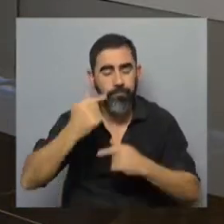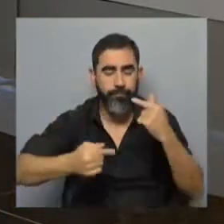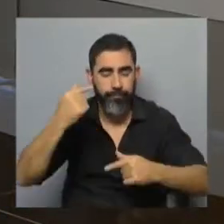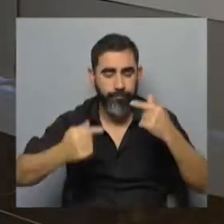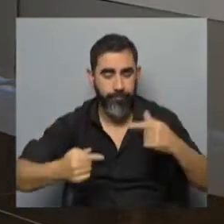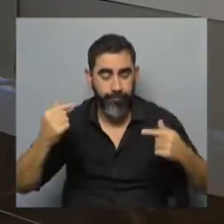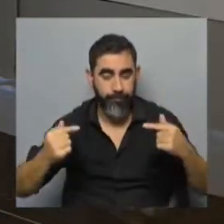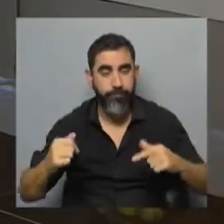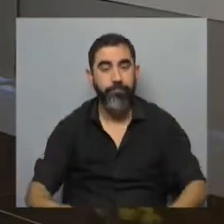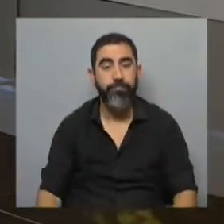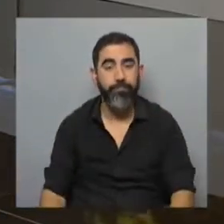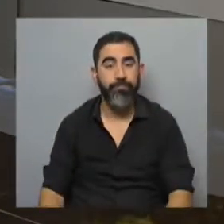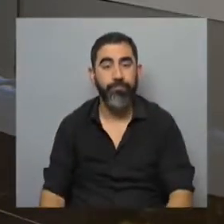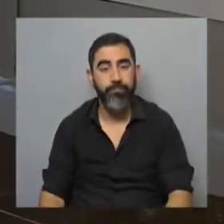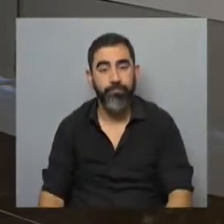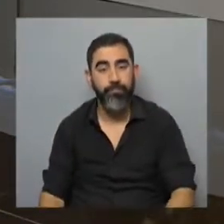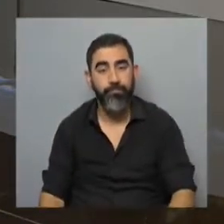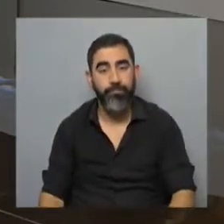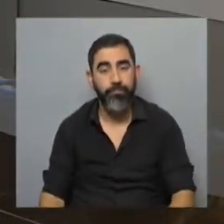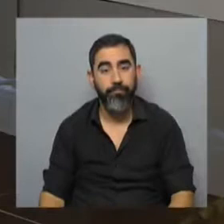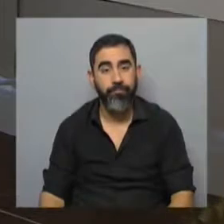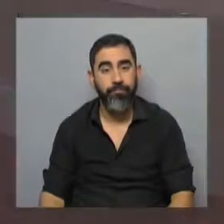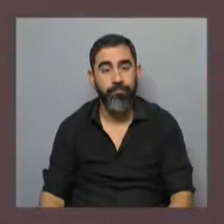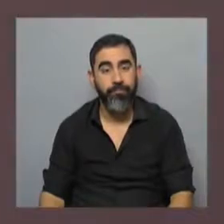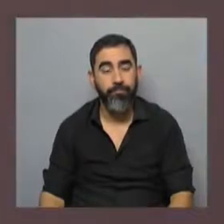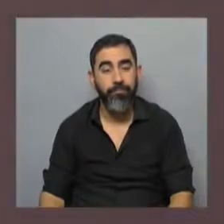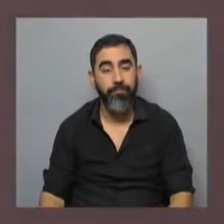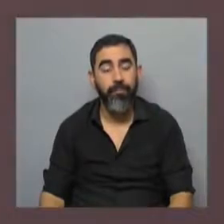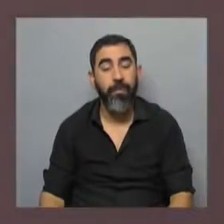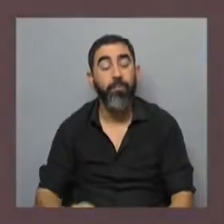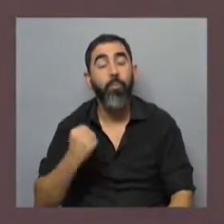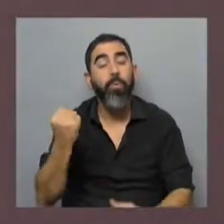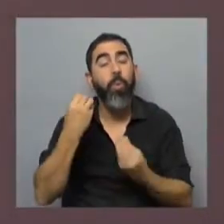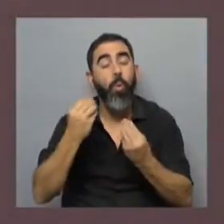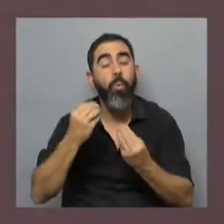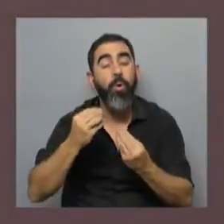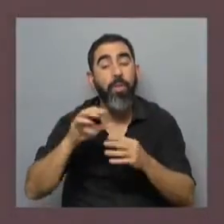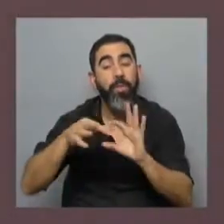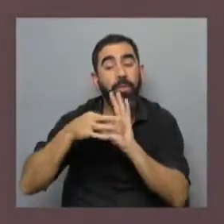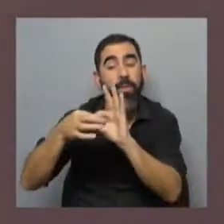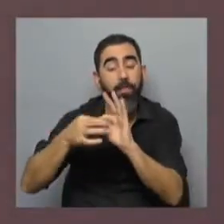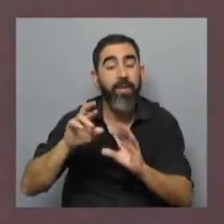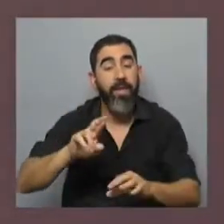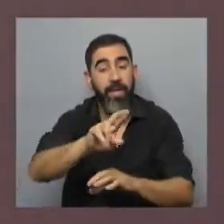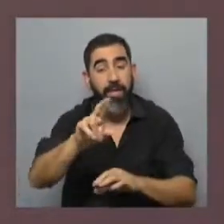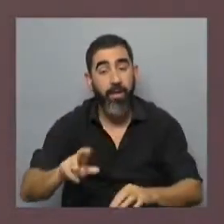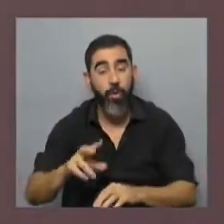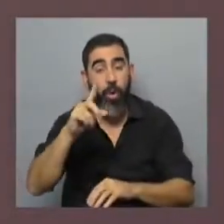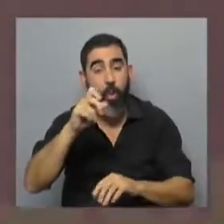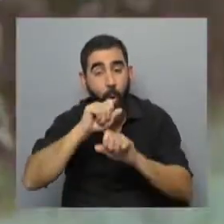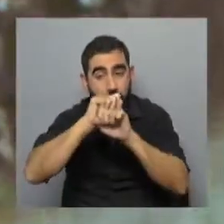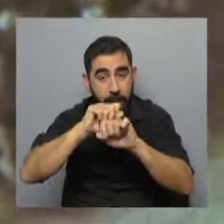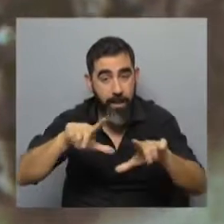Yo dejé pasar la gráfica sin comentar algunos aspectos, pero es muy relevante cómo la cuenca de la que dependemos mayormente para el suministro de agua